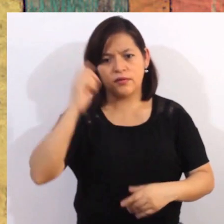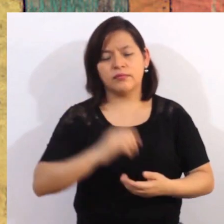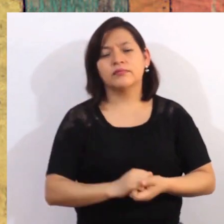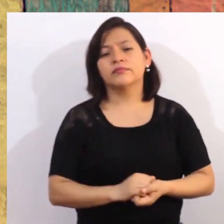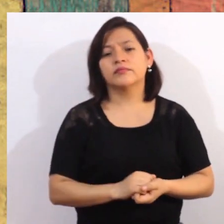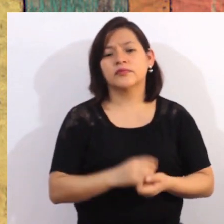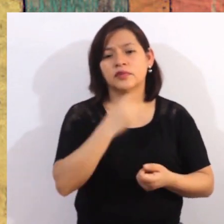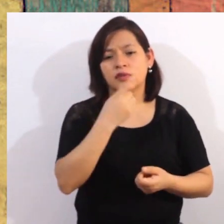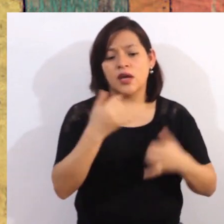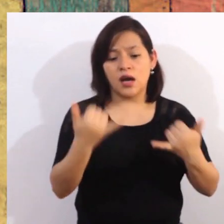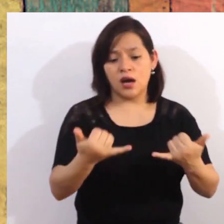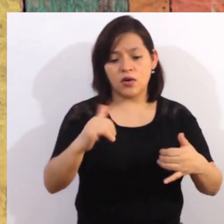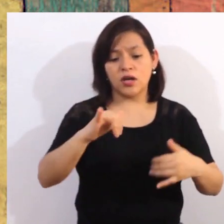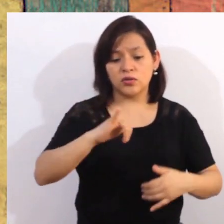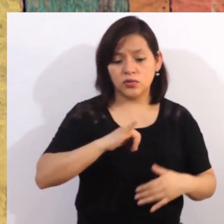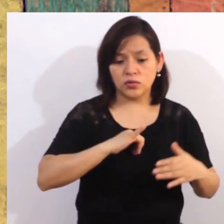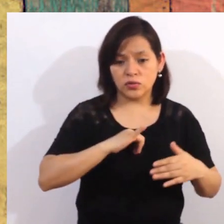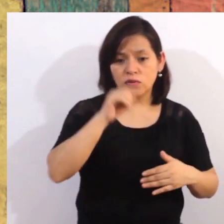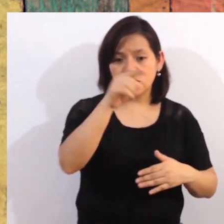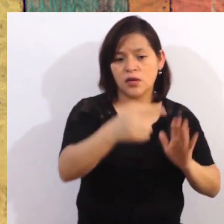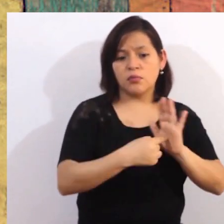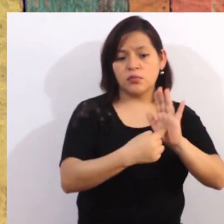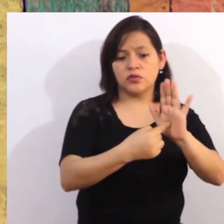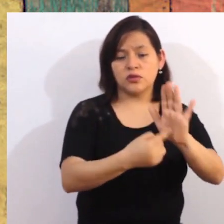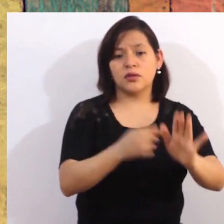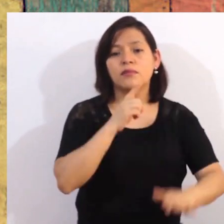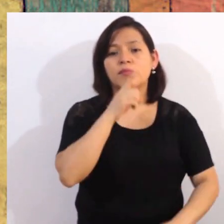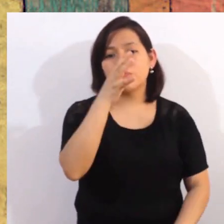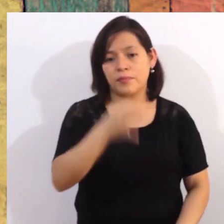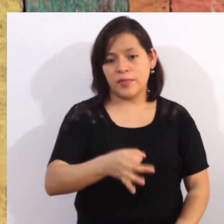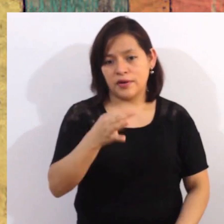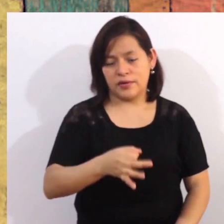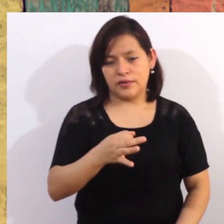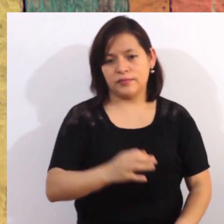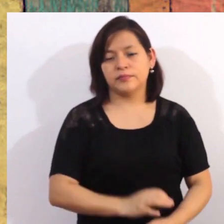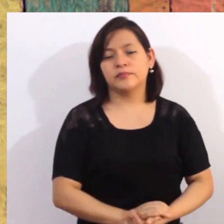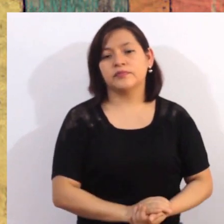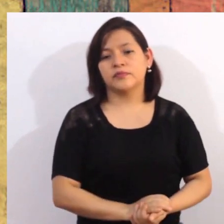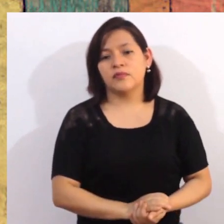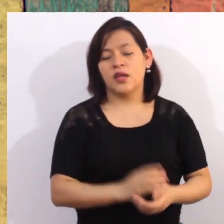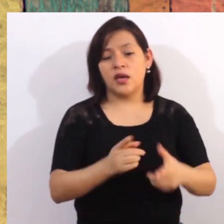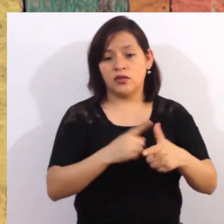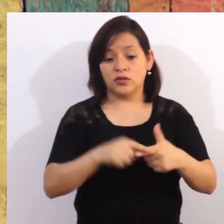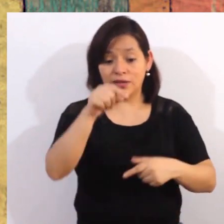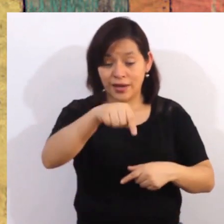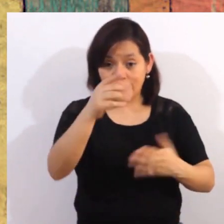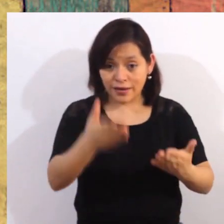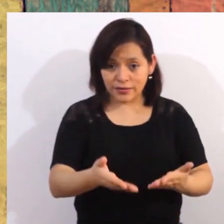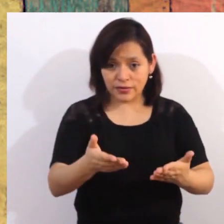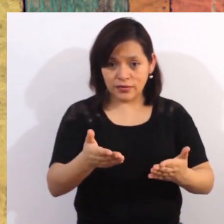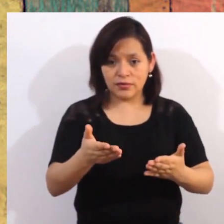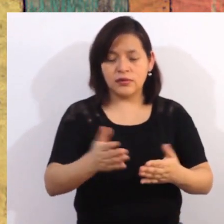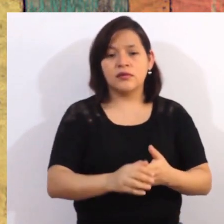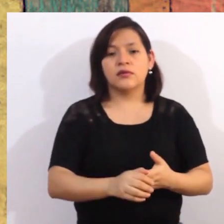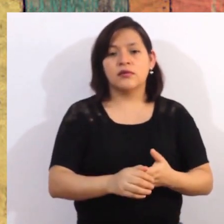Dice, y ahora yo te mostraré la verdad. Mi querido hermano y amigo, el objetivo de este mensaje que viene